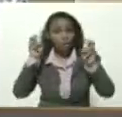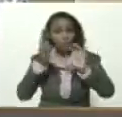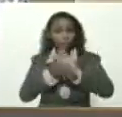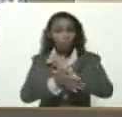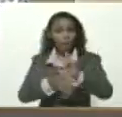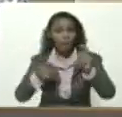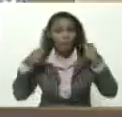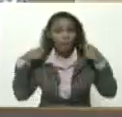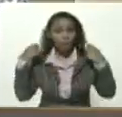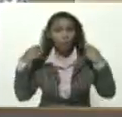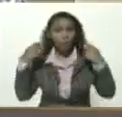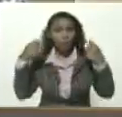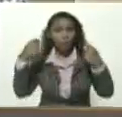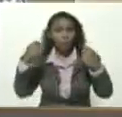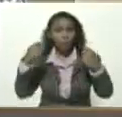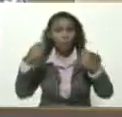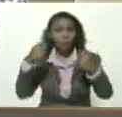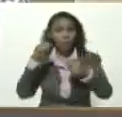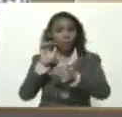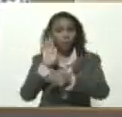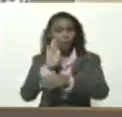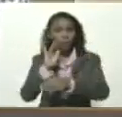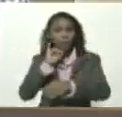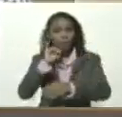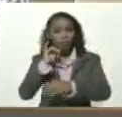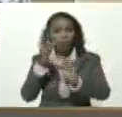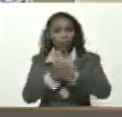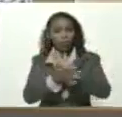la propaganda y la cobertura informativa.